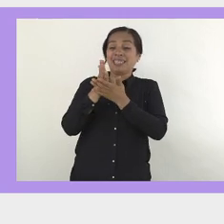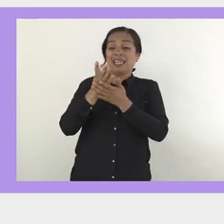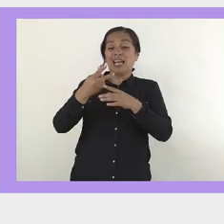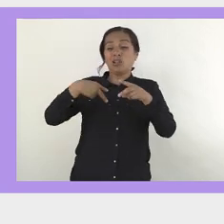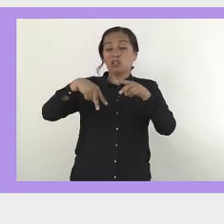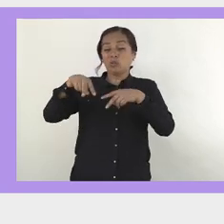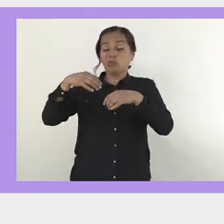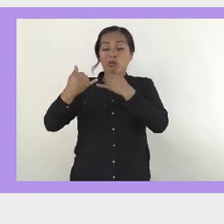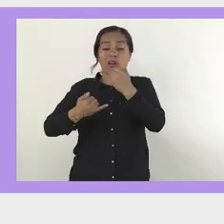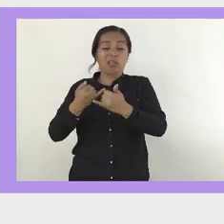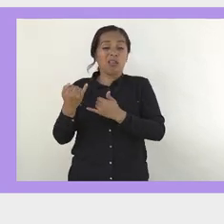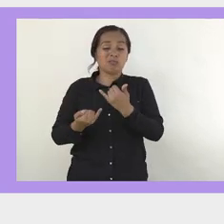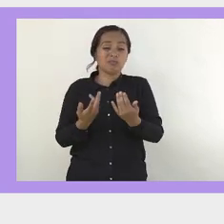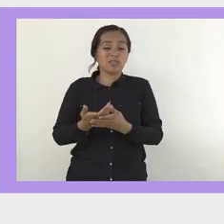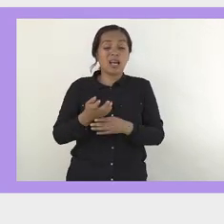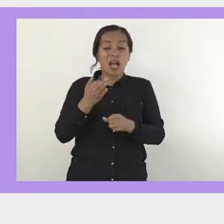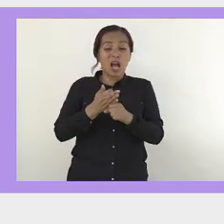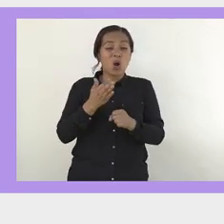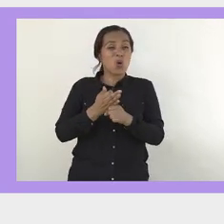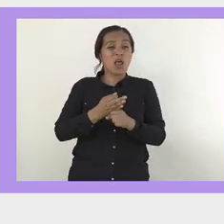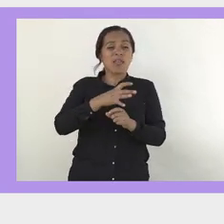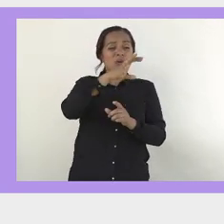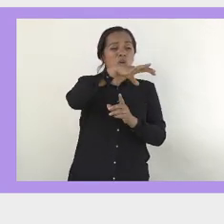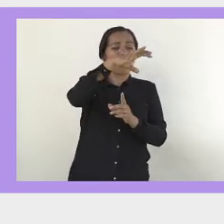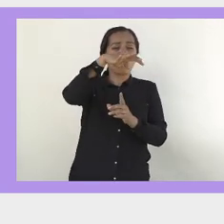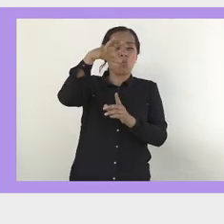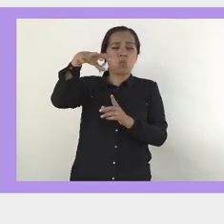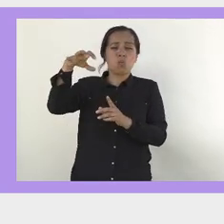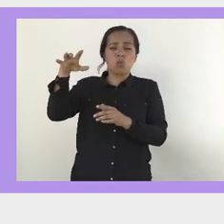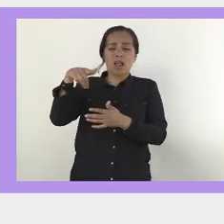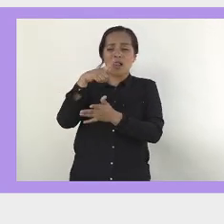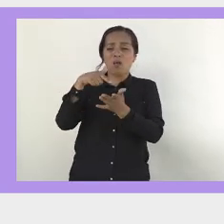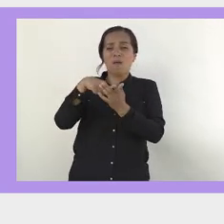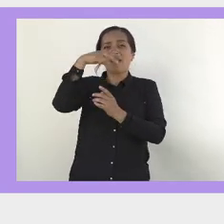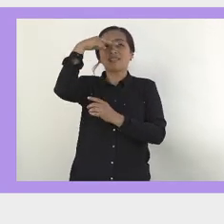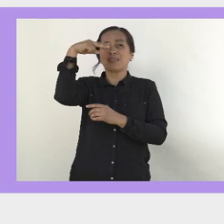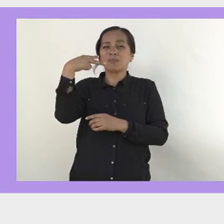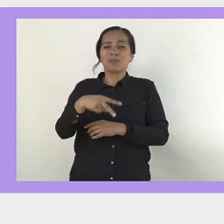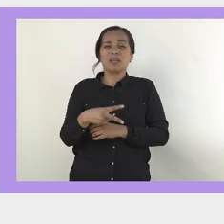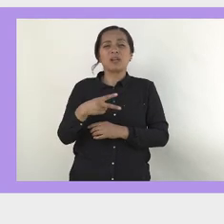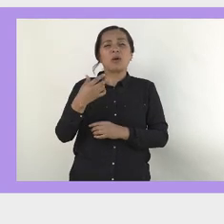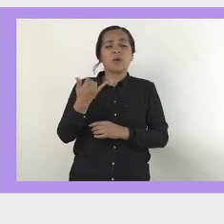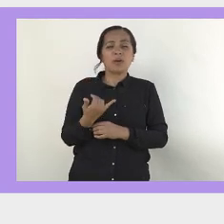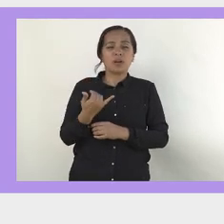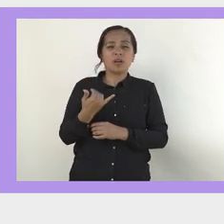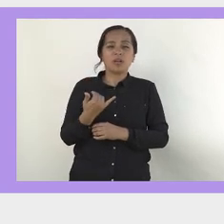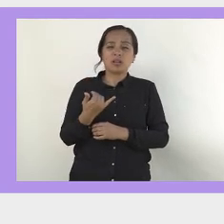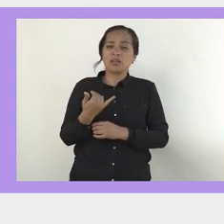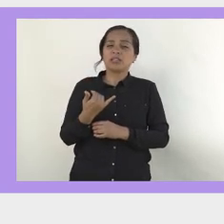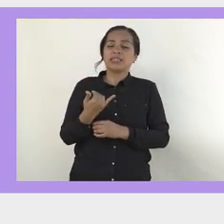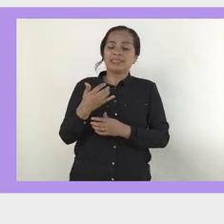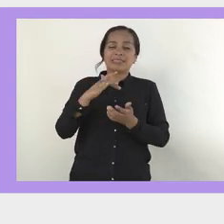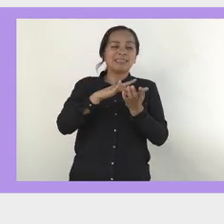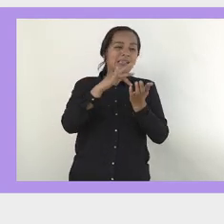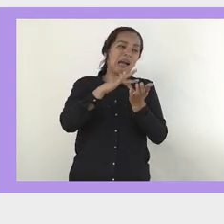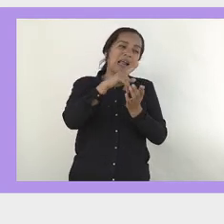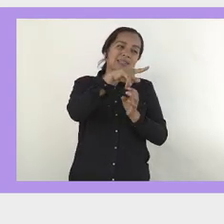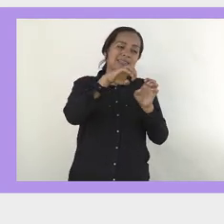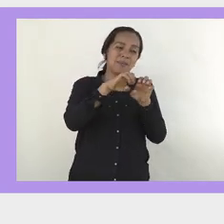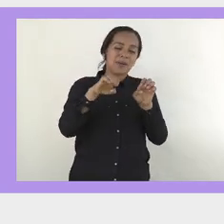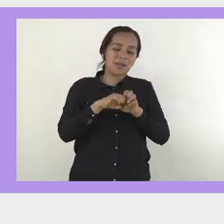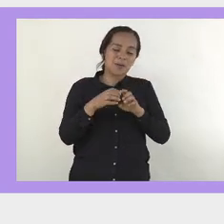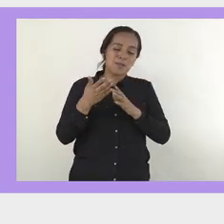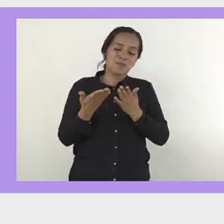Ahorita tenemos cobertura casi en todos los lugares de de México y pues nada también agradecerles a ellos porque